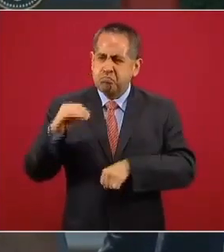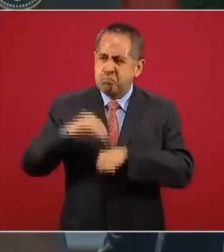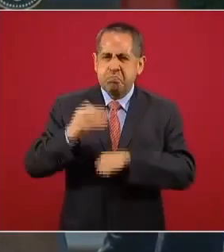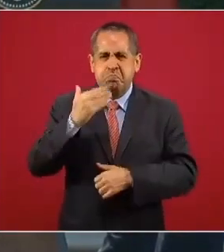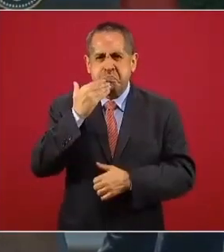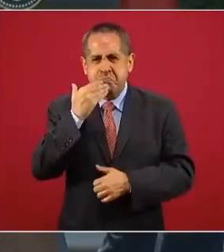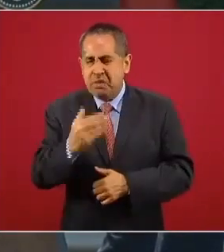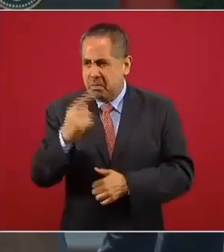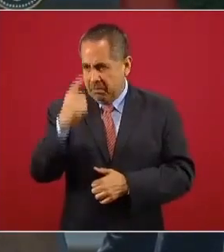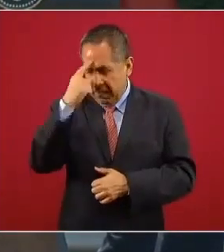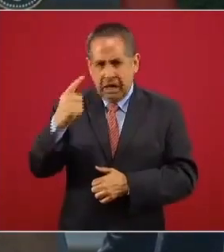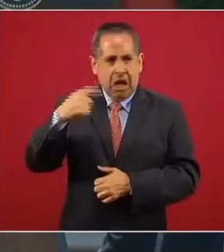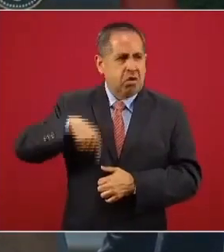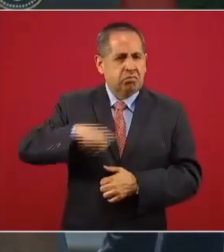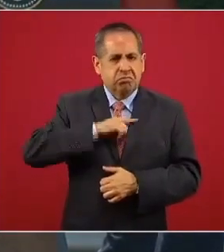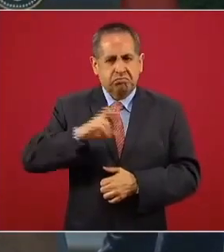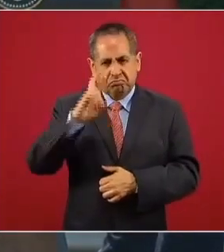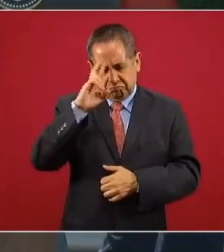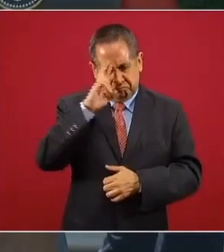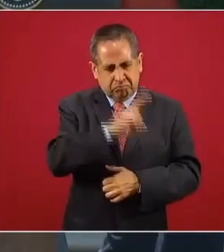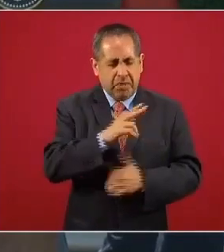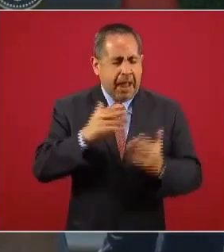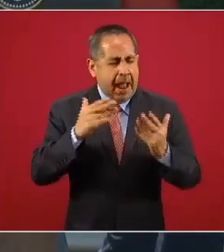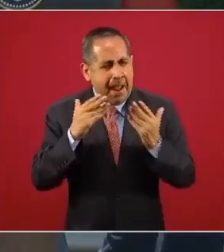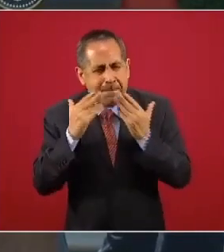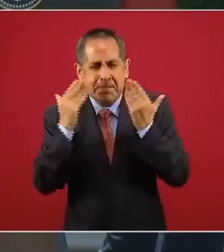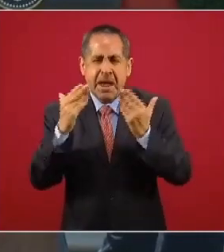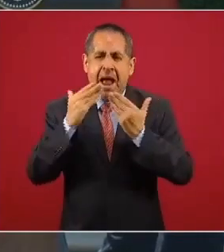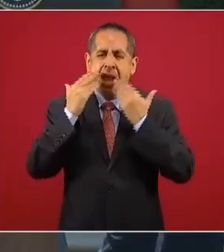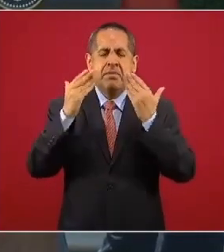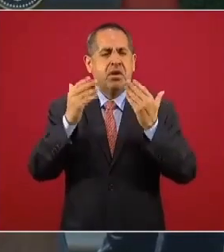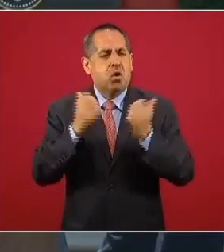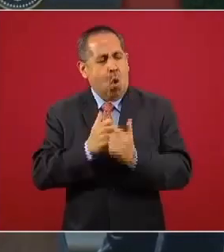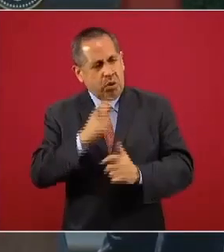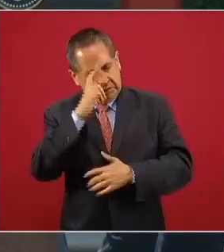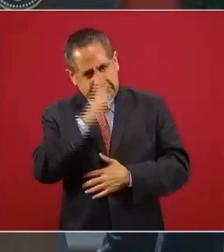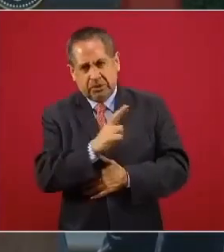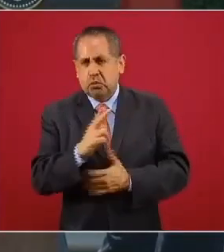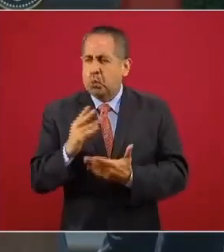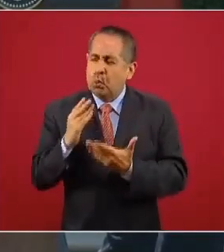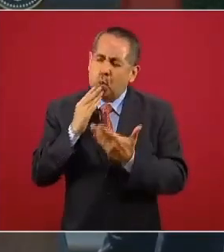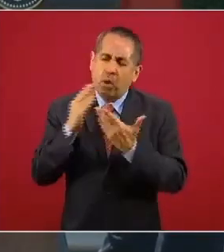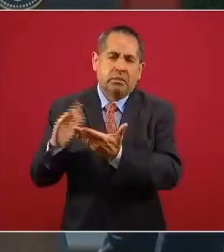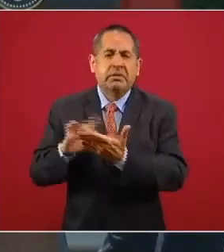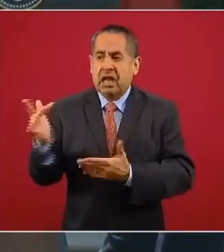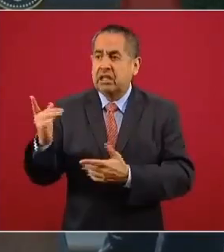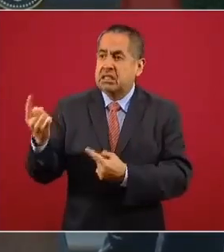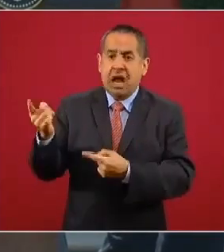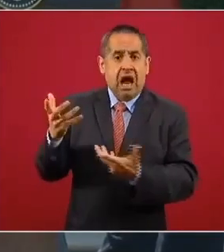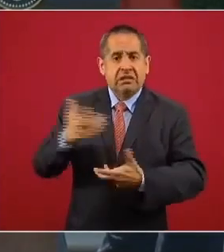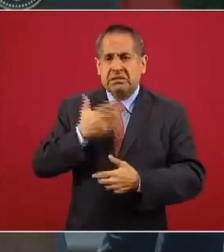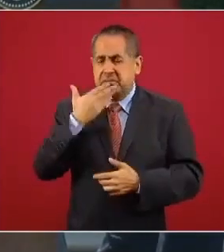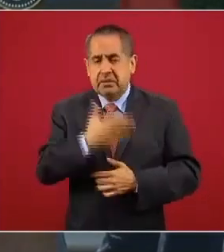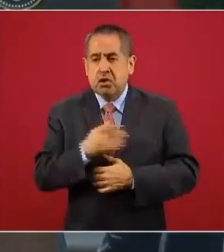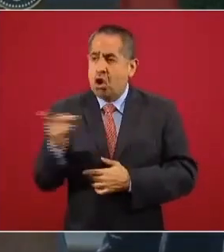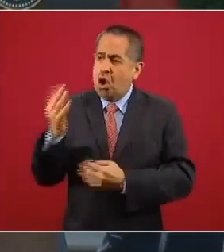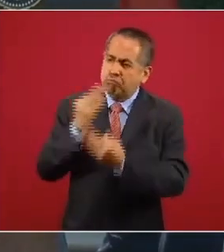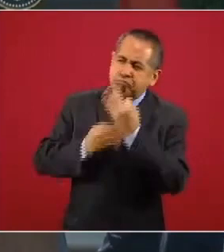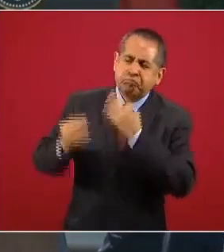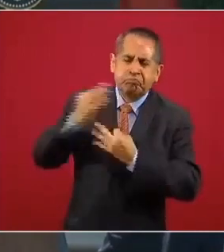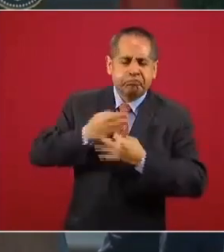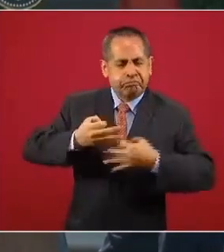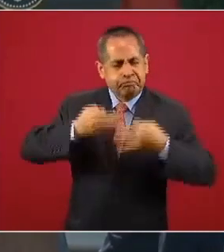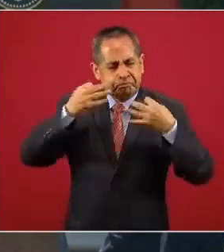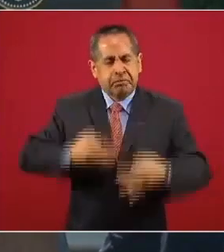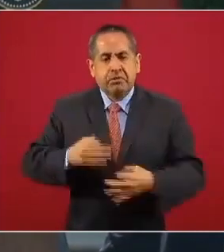nosotros con gentileza y respeto. Nos ha tratado como lo